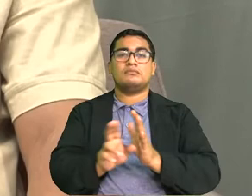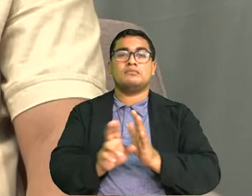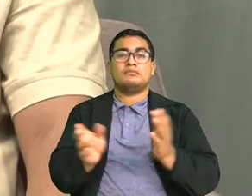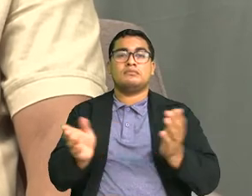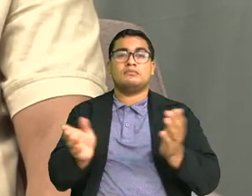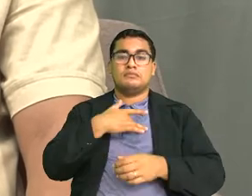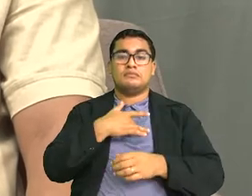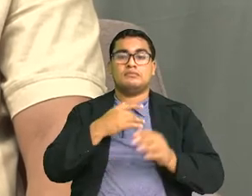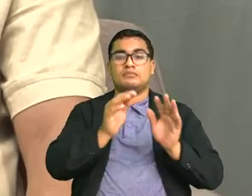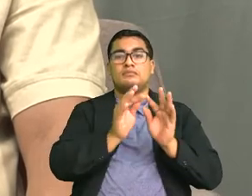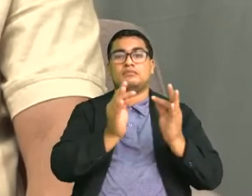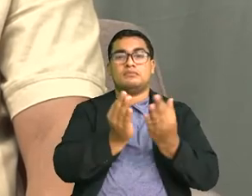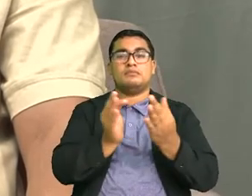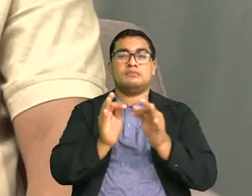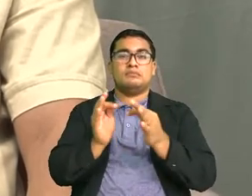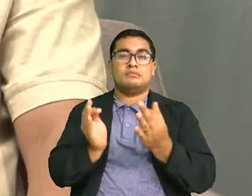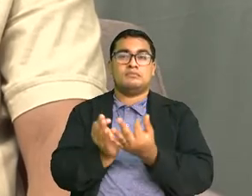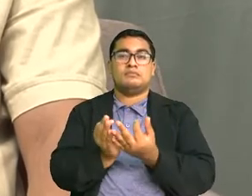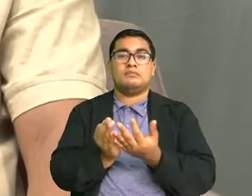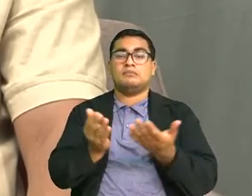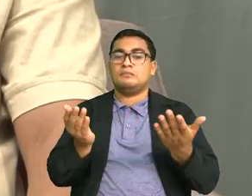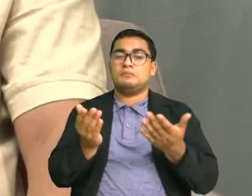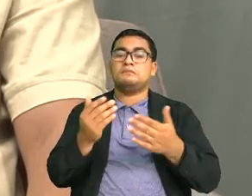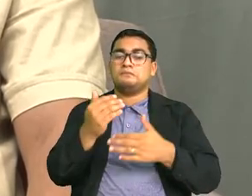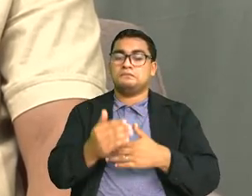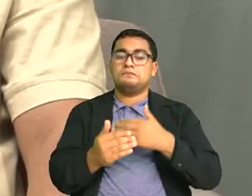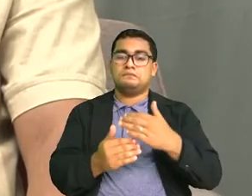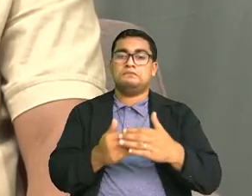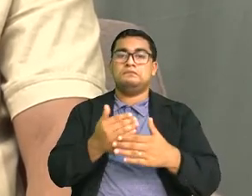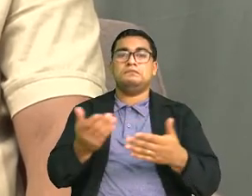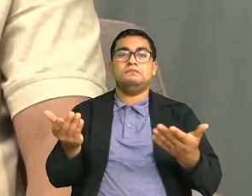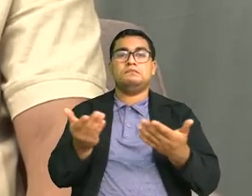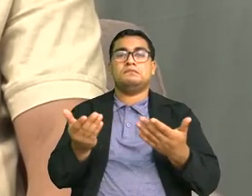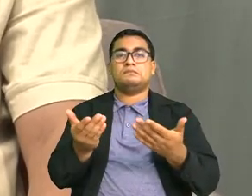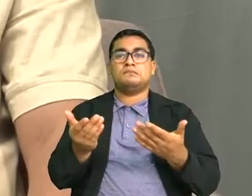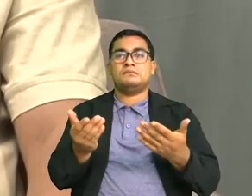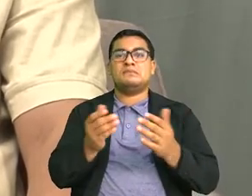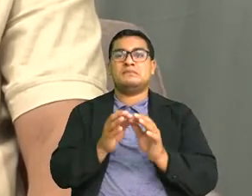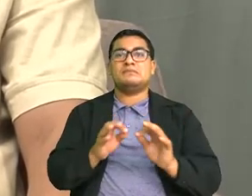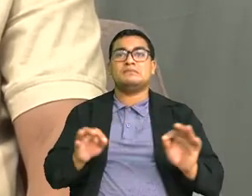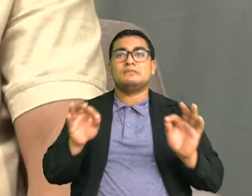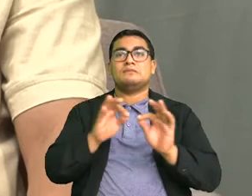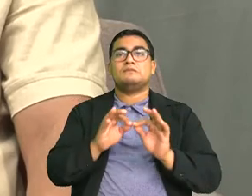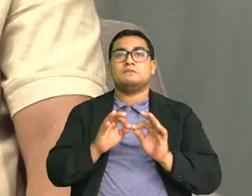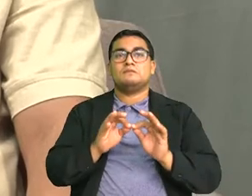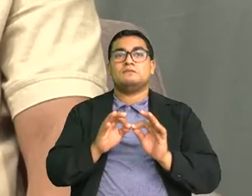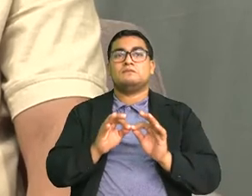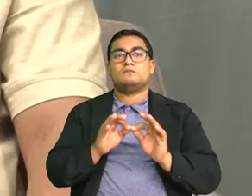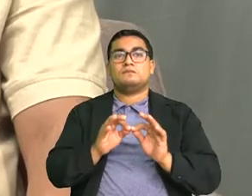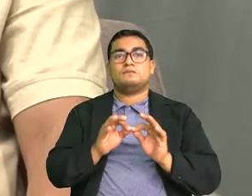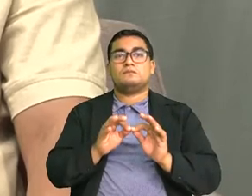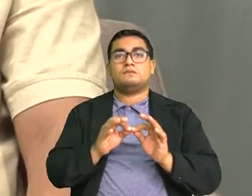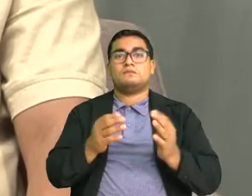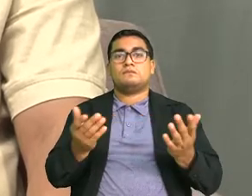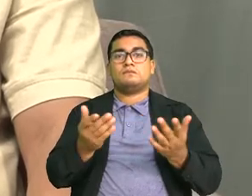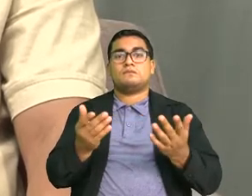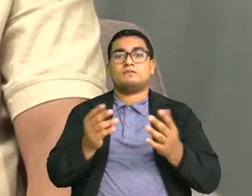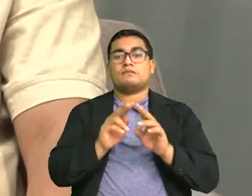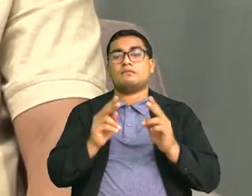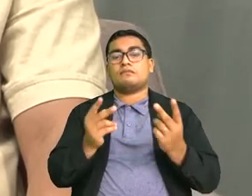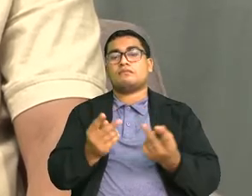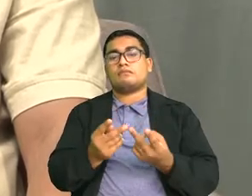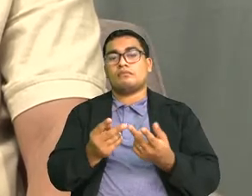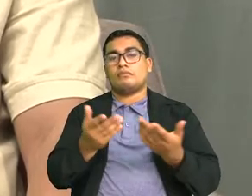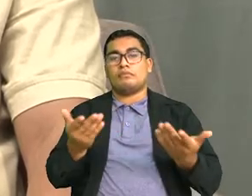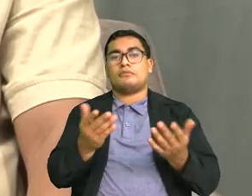familias hemos venido avanzando bastante en la parte de hortalizas y frutales verdad para las familias